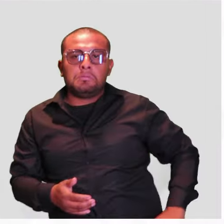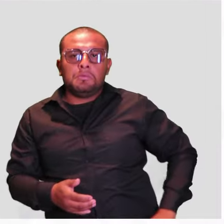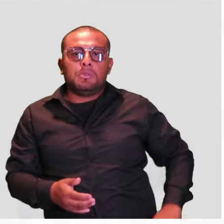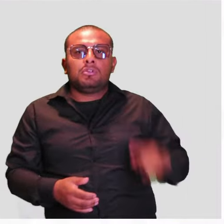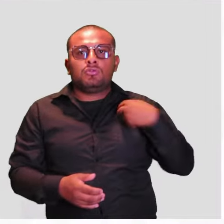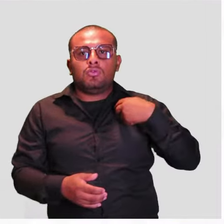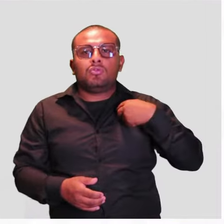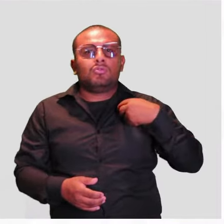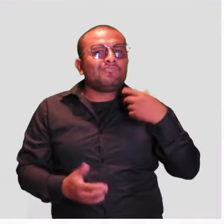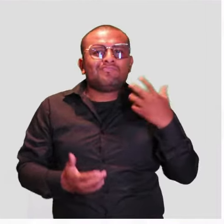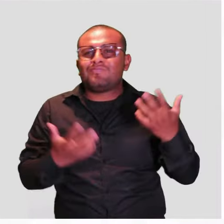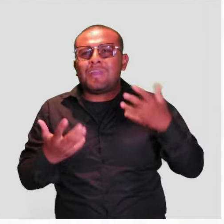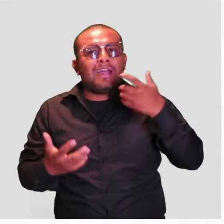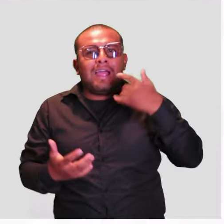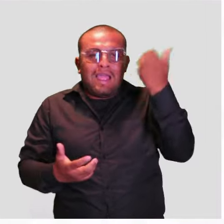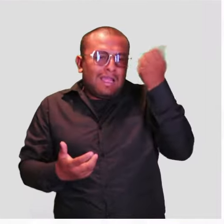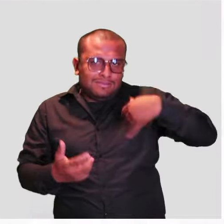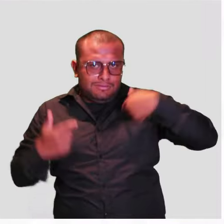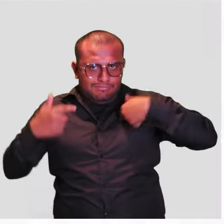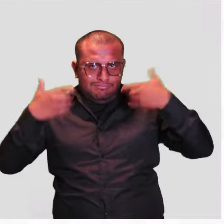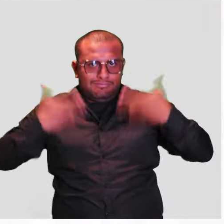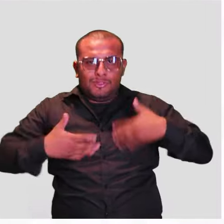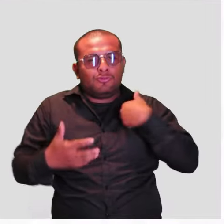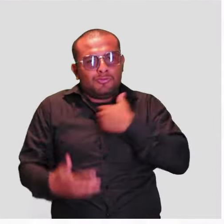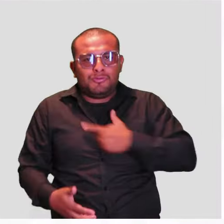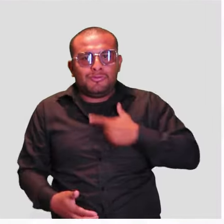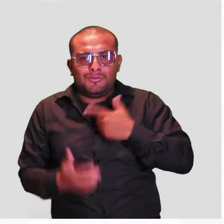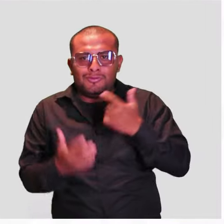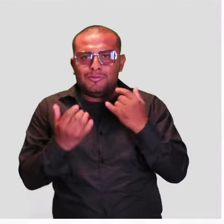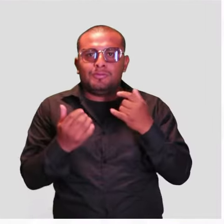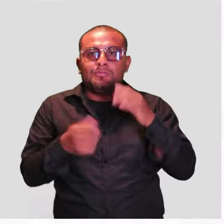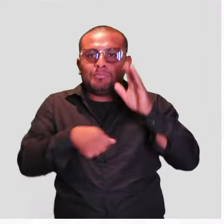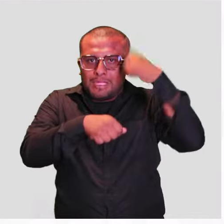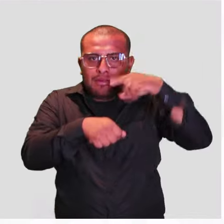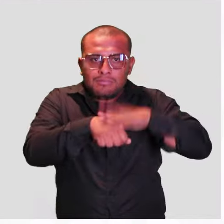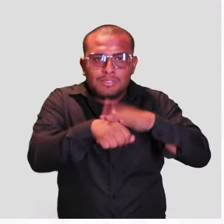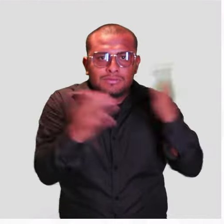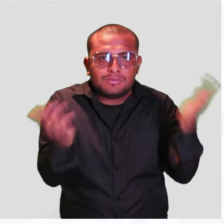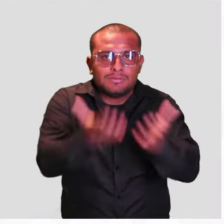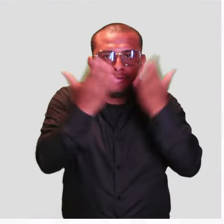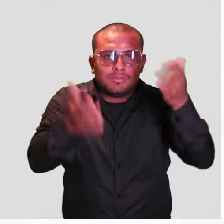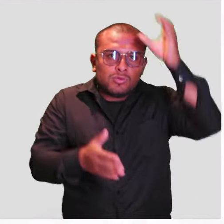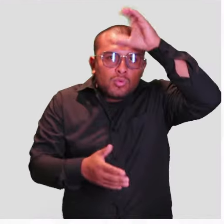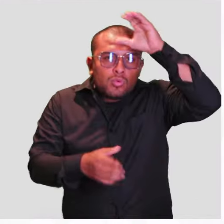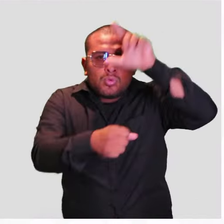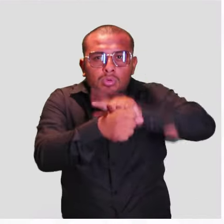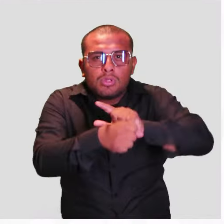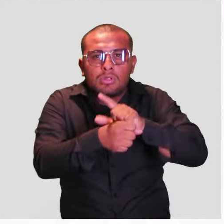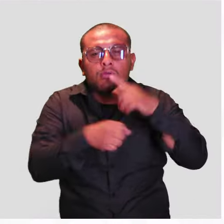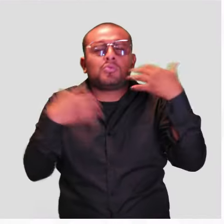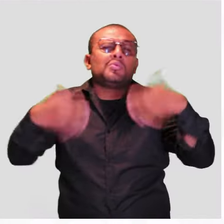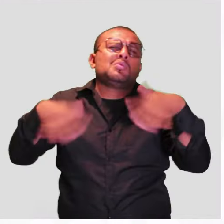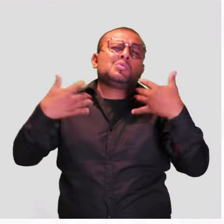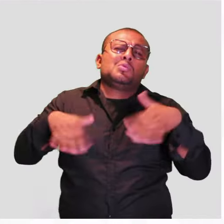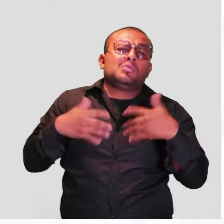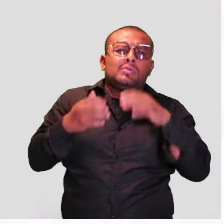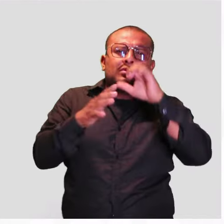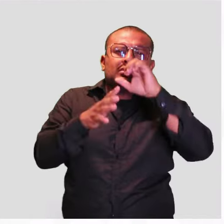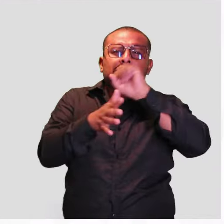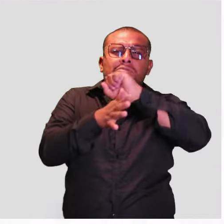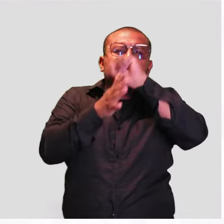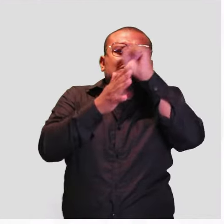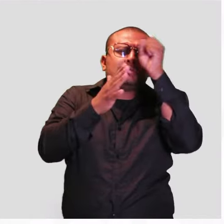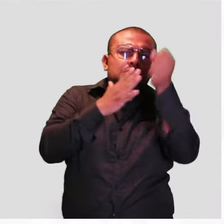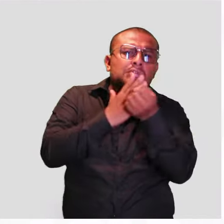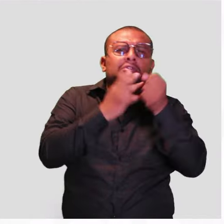identificado. Entonces, pues darle más realce a todo ello. Cultura es un significado de muchas cosas, ¿eh? Lo que es el